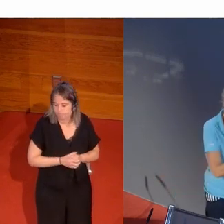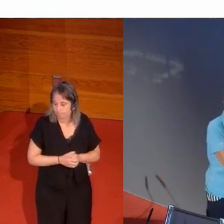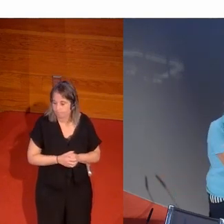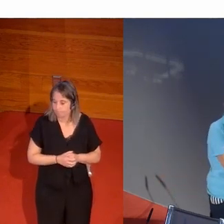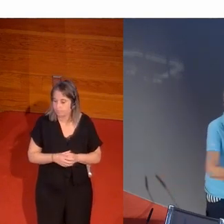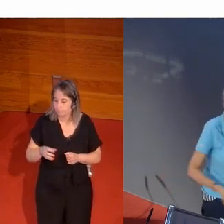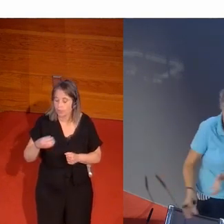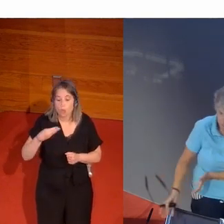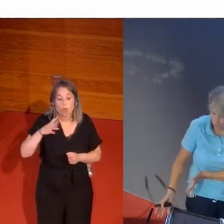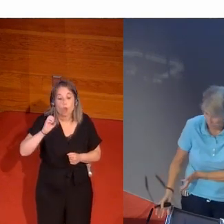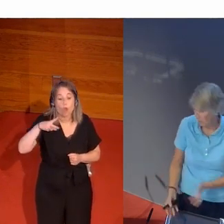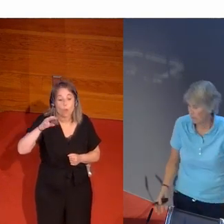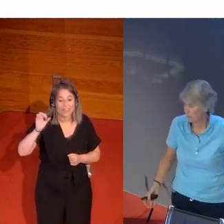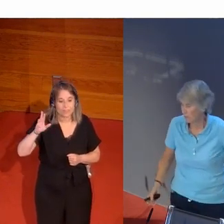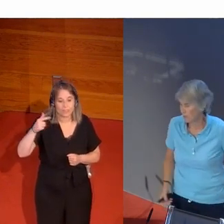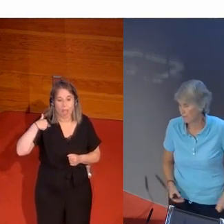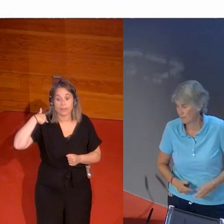al que yo tenía en un altar y le he bajado,